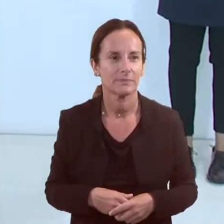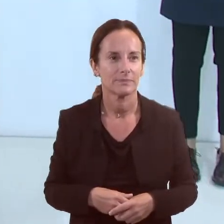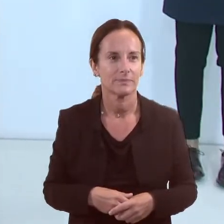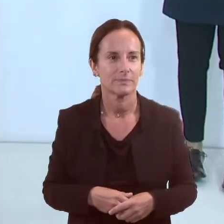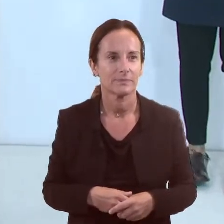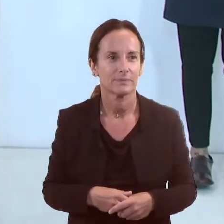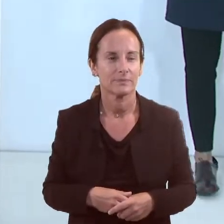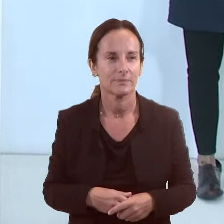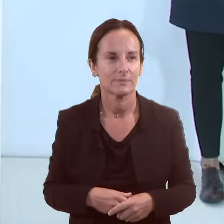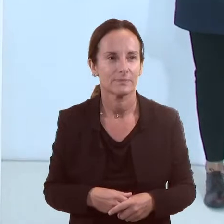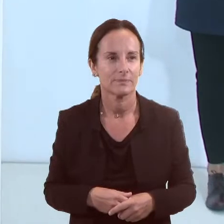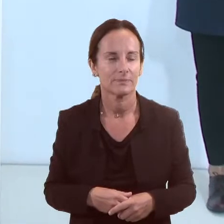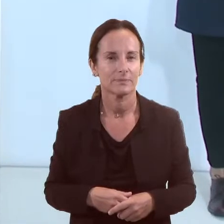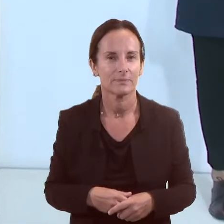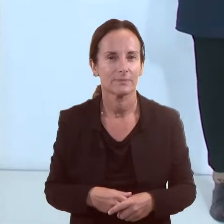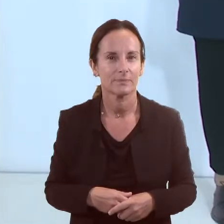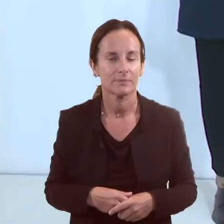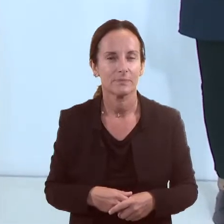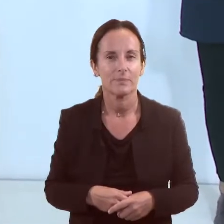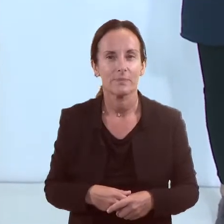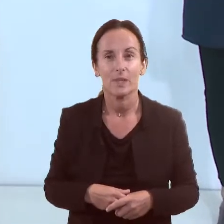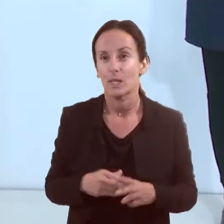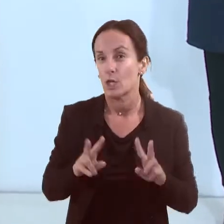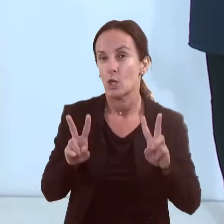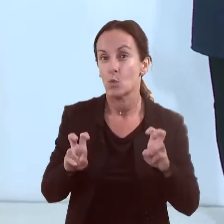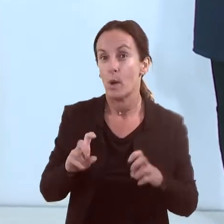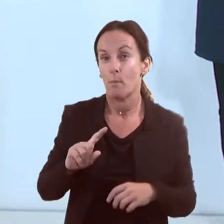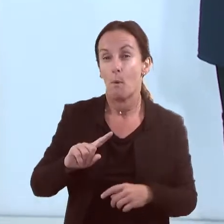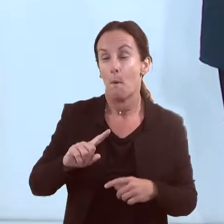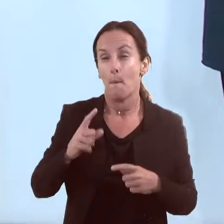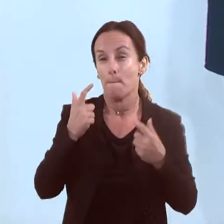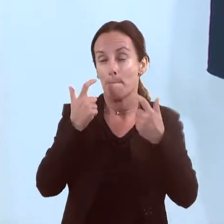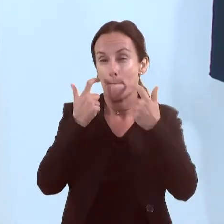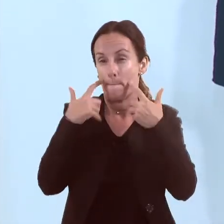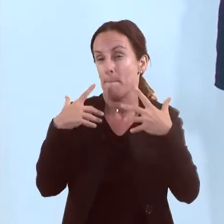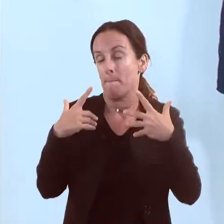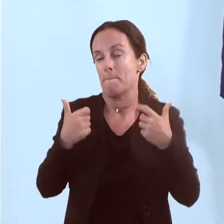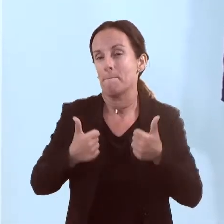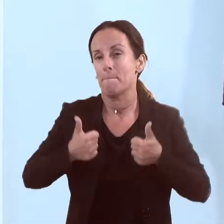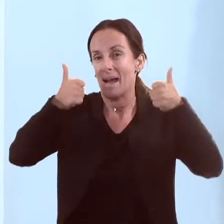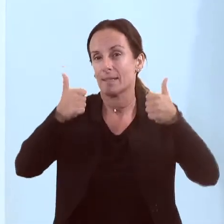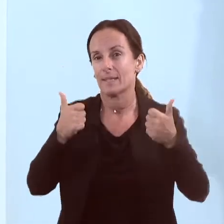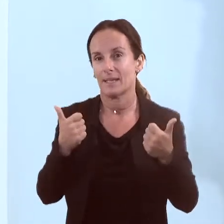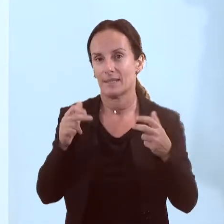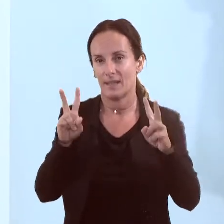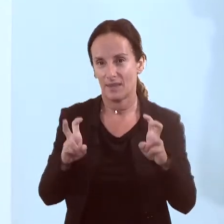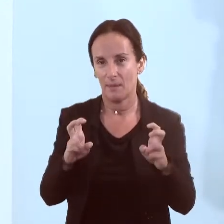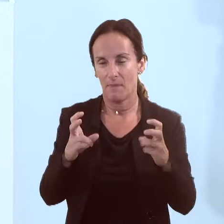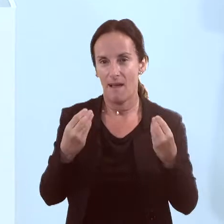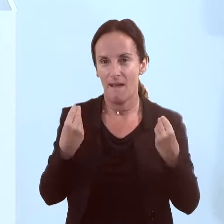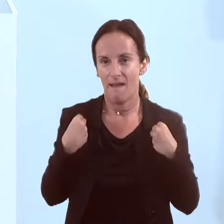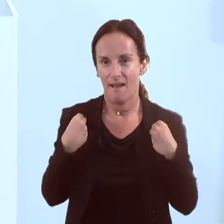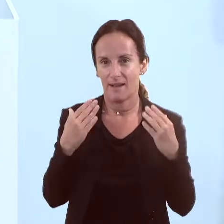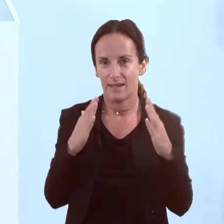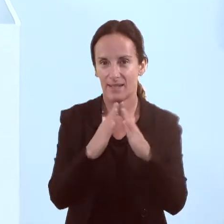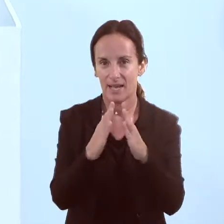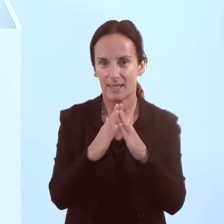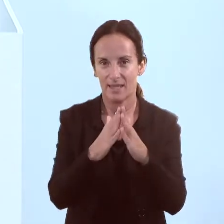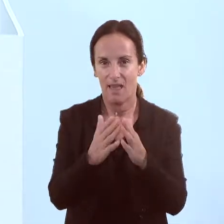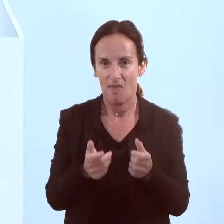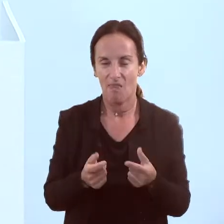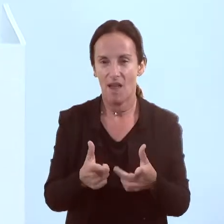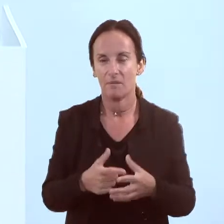Bueno, a ver, el enfoque, o sea, una de las novedades fundamentales es el enfoque de acceso a la vivienda. Es como el punto de partida. En el